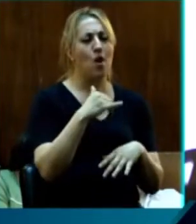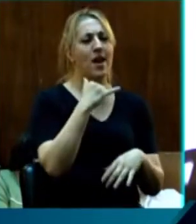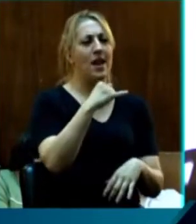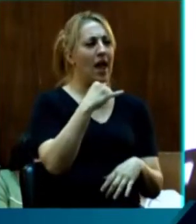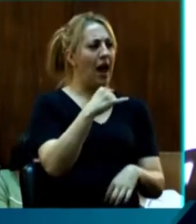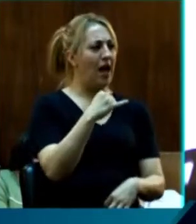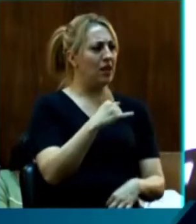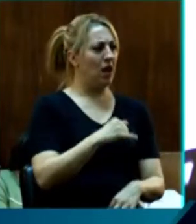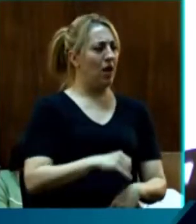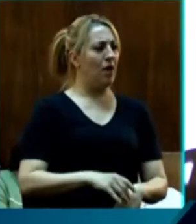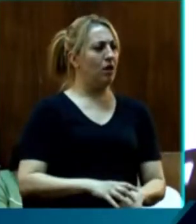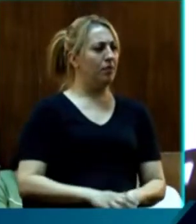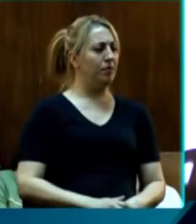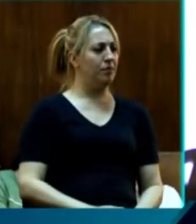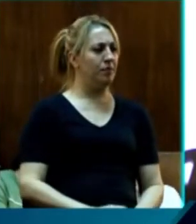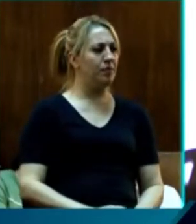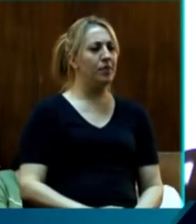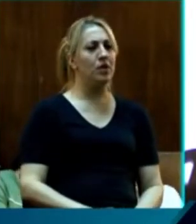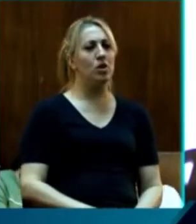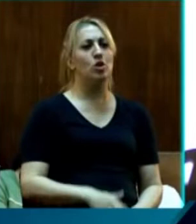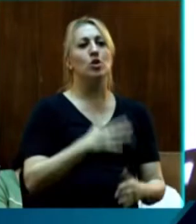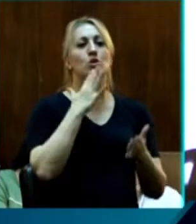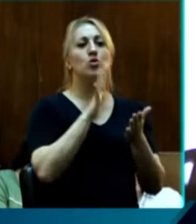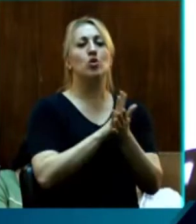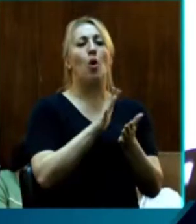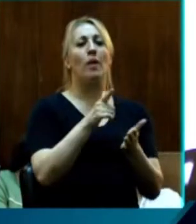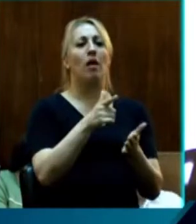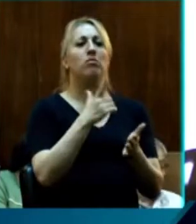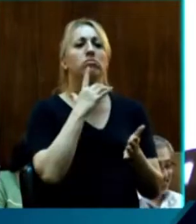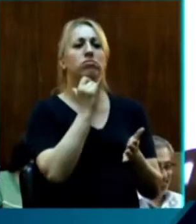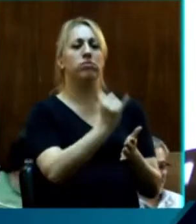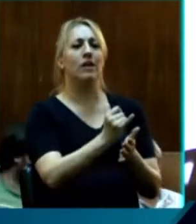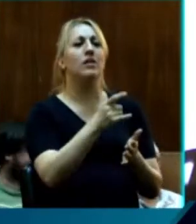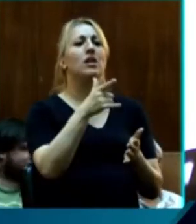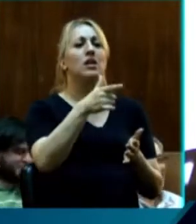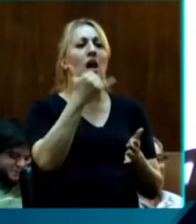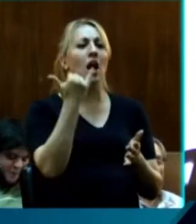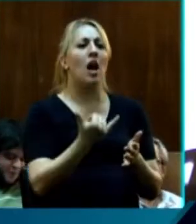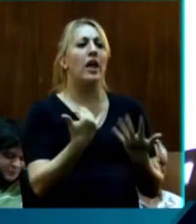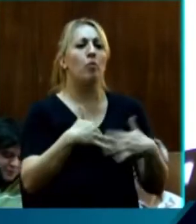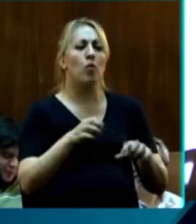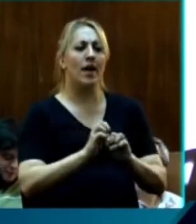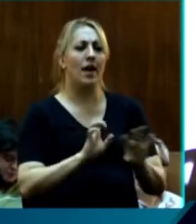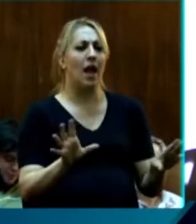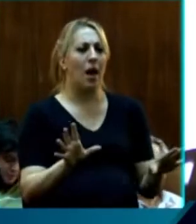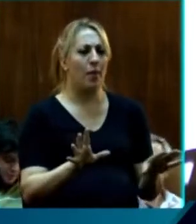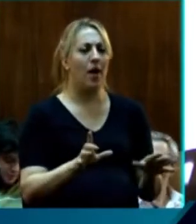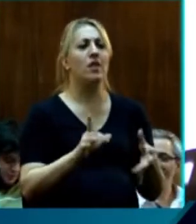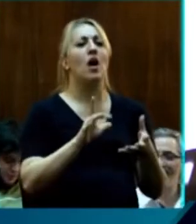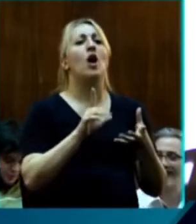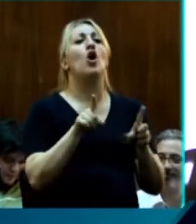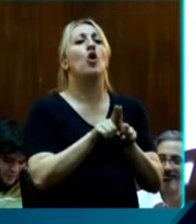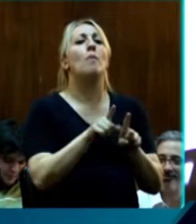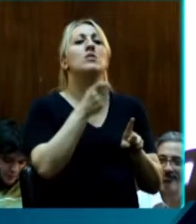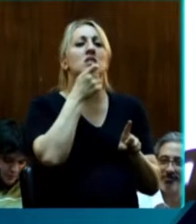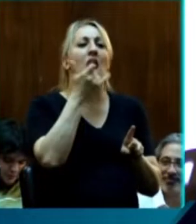cuestión de la intimidación. Y sobre la intimidación entienden que es un agravante en la medida que se haga de forma